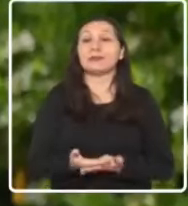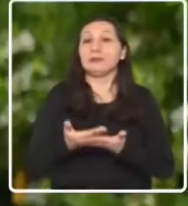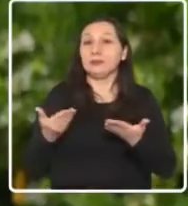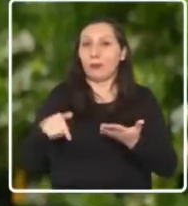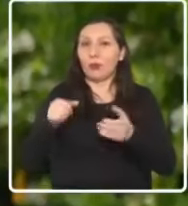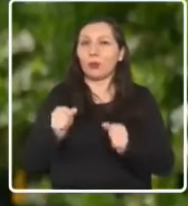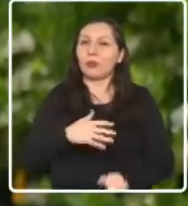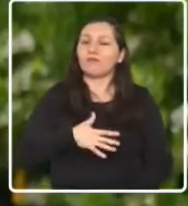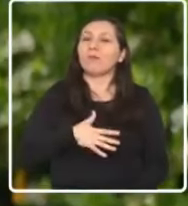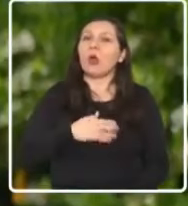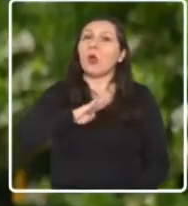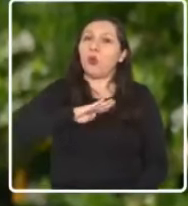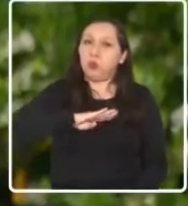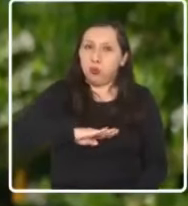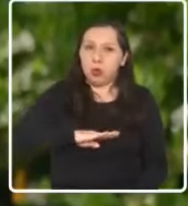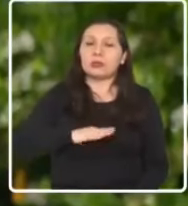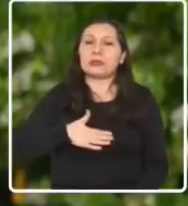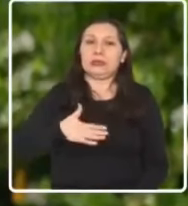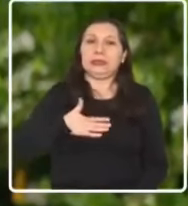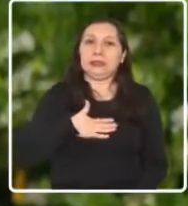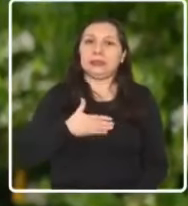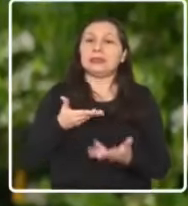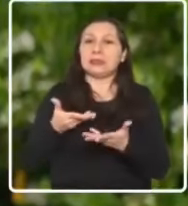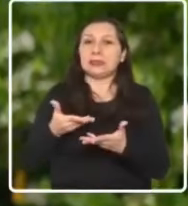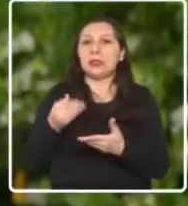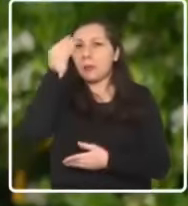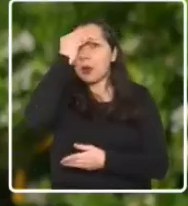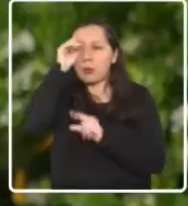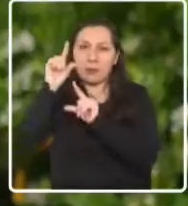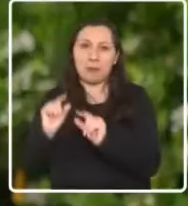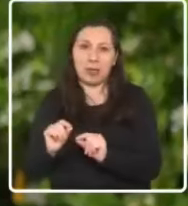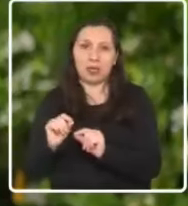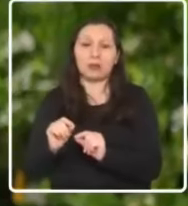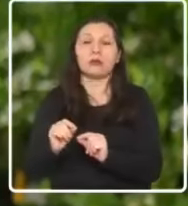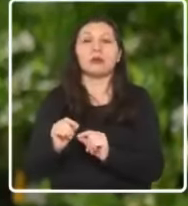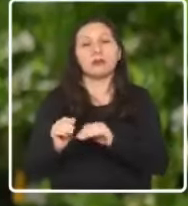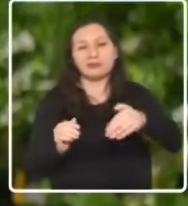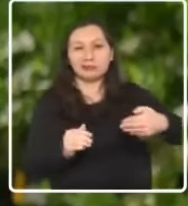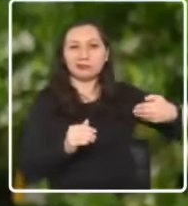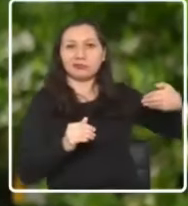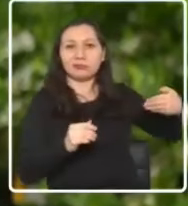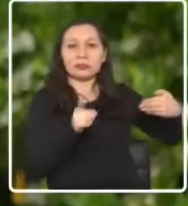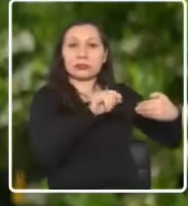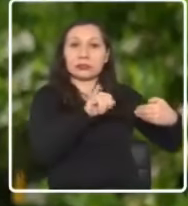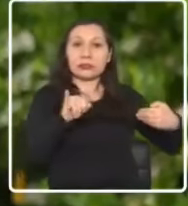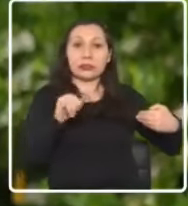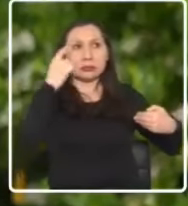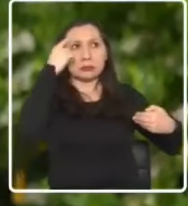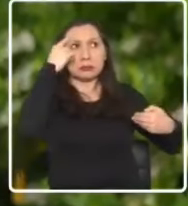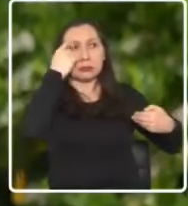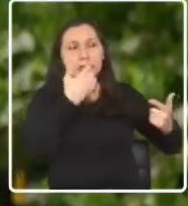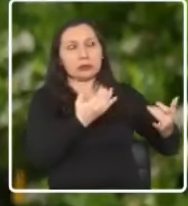Entonces hoy podemos sentirnos un poco más aliviados porque va a ser también una preocupación menos. Dejamos atrás la figura del Servicio de Impuestos Internos como